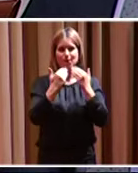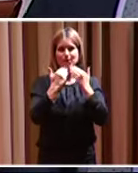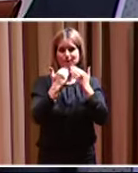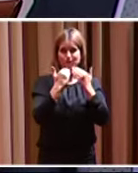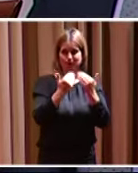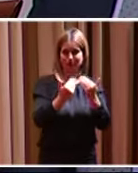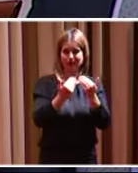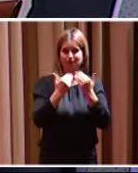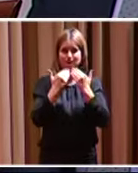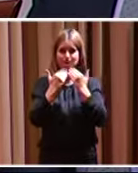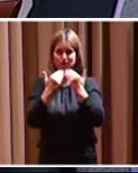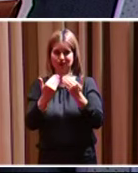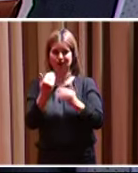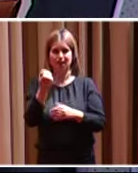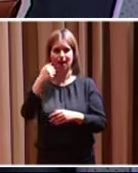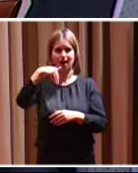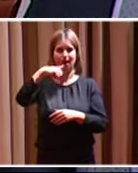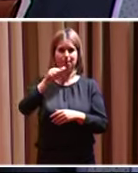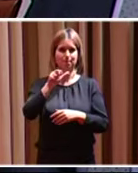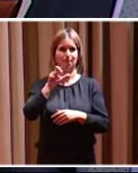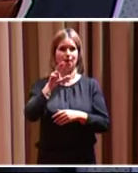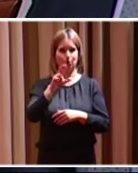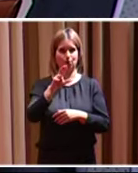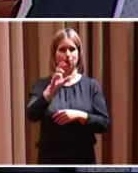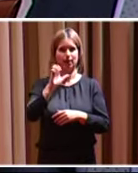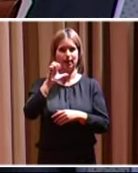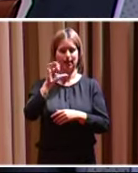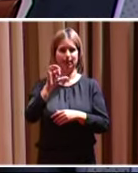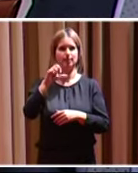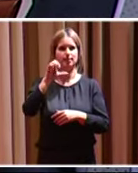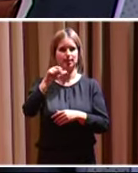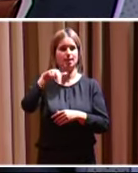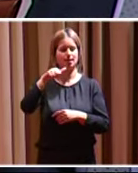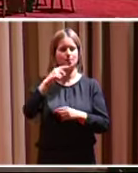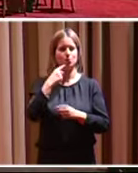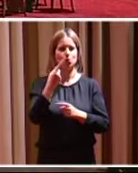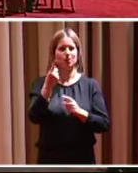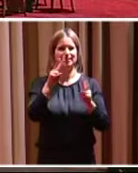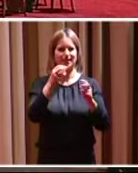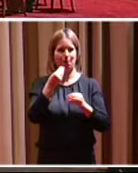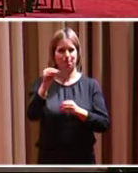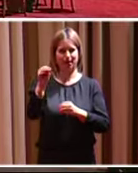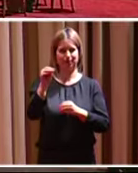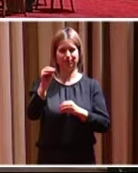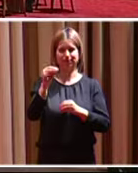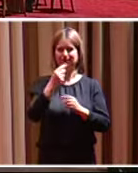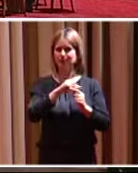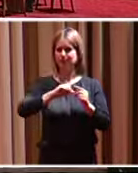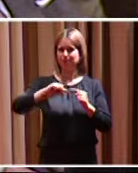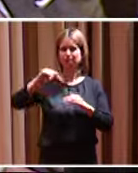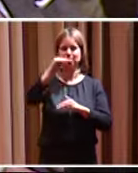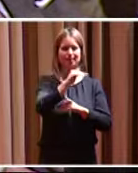Muchas gracias, Amador Enseñat. Pero quiero destacar una cuestión, que por encima es